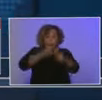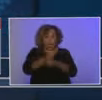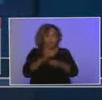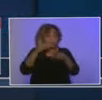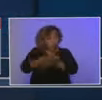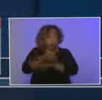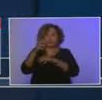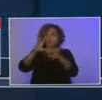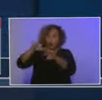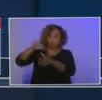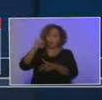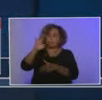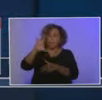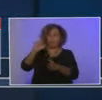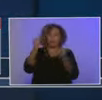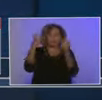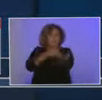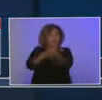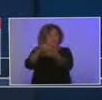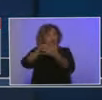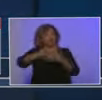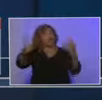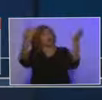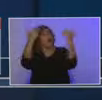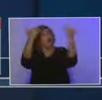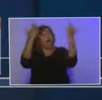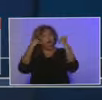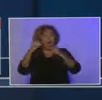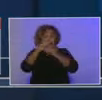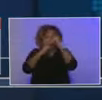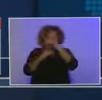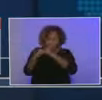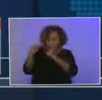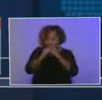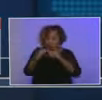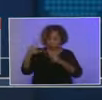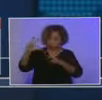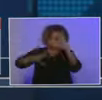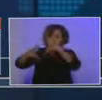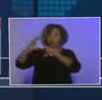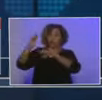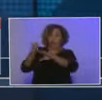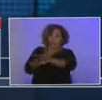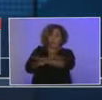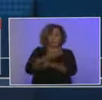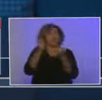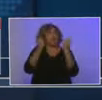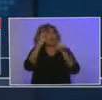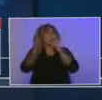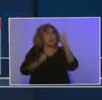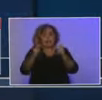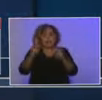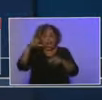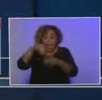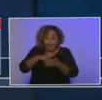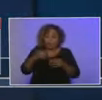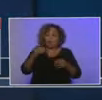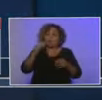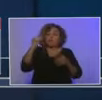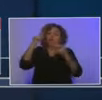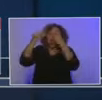de María un montón de millones de dólares en infraestructura que se podía estar realizando. ¿Cuántas personas en vivienda nada